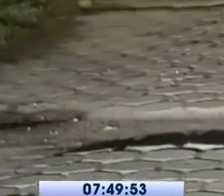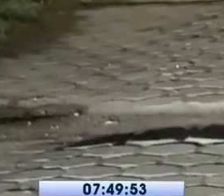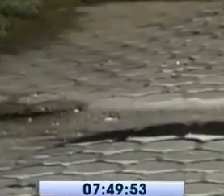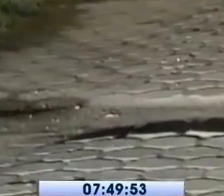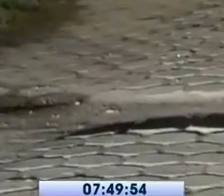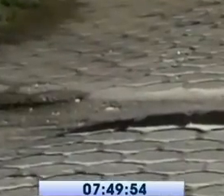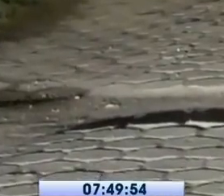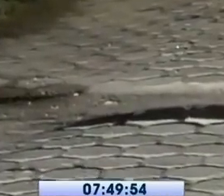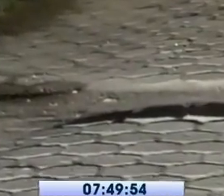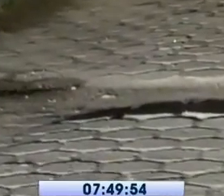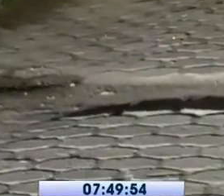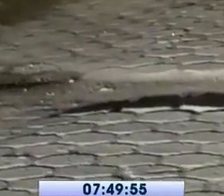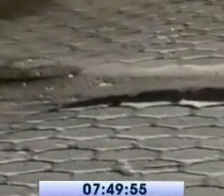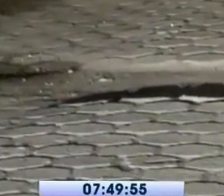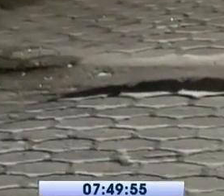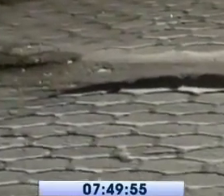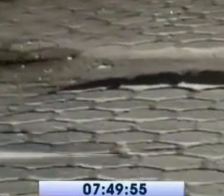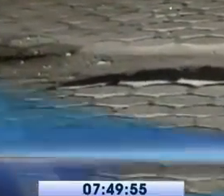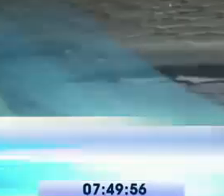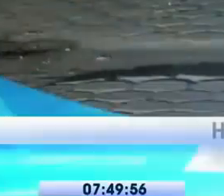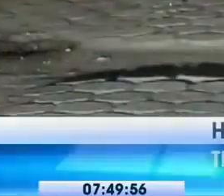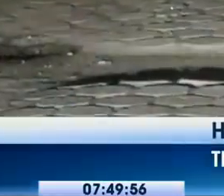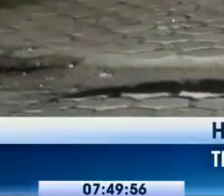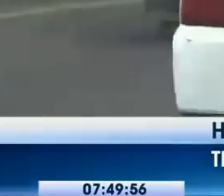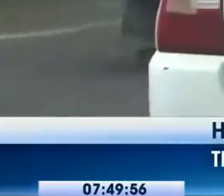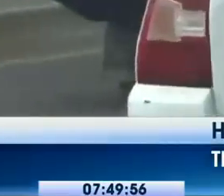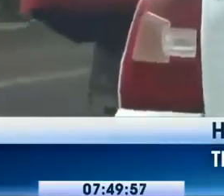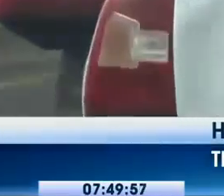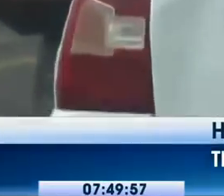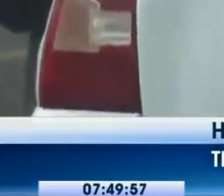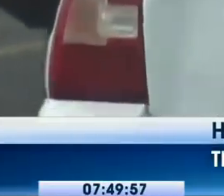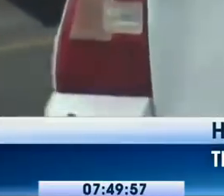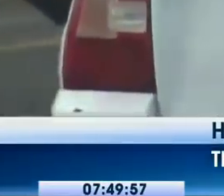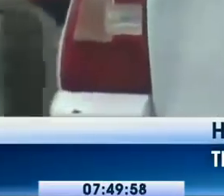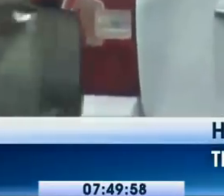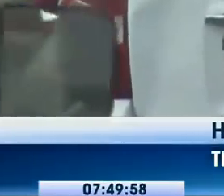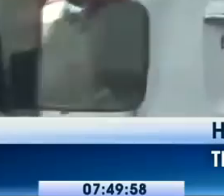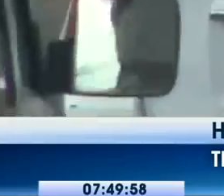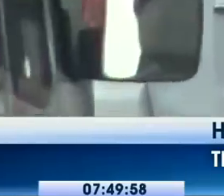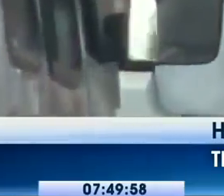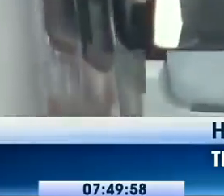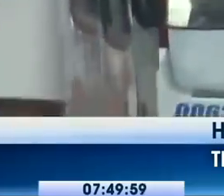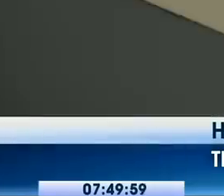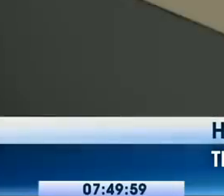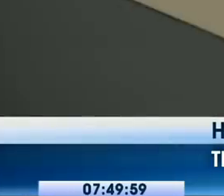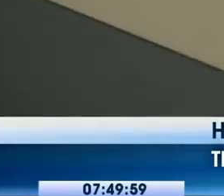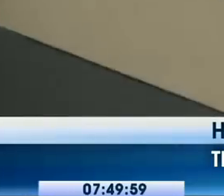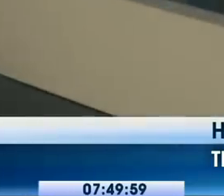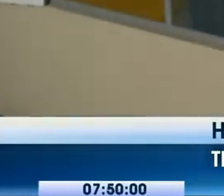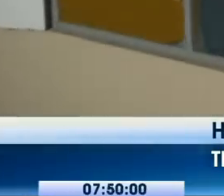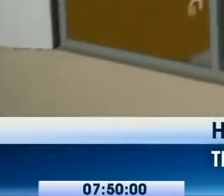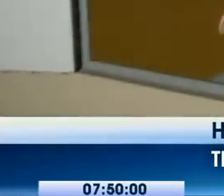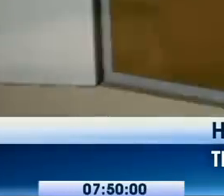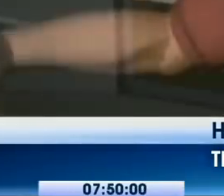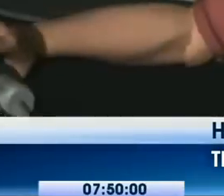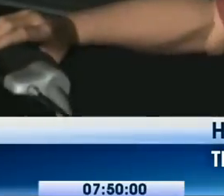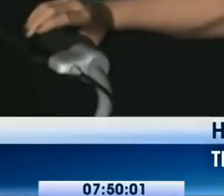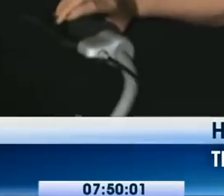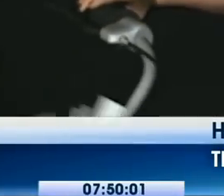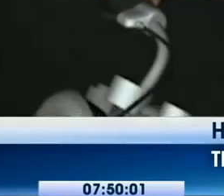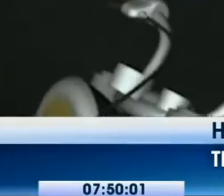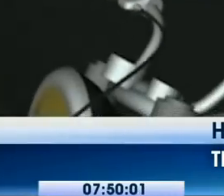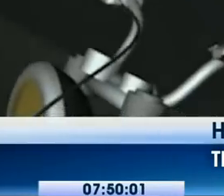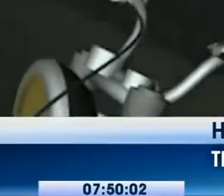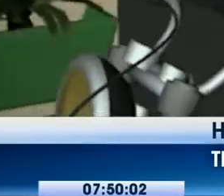Dos hombres casi lo asesinan al estilo sicariato. Según sus familiares, la víctima se encontraba dentro de su vivienda cuando fue interceptado por